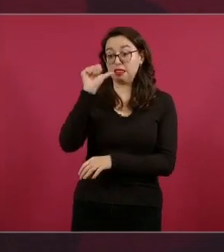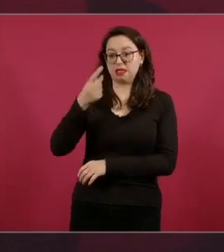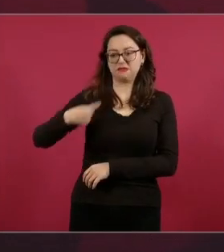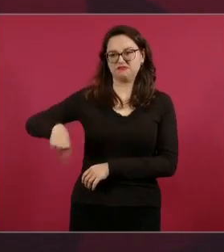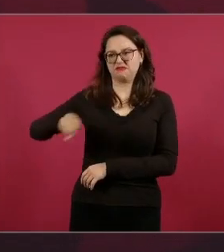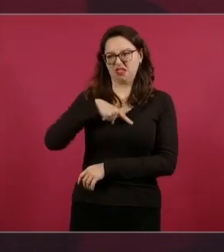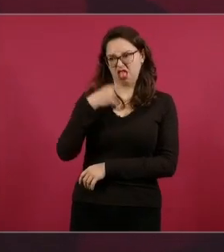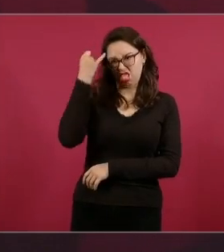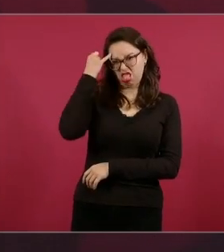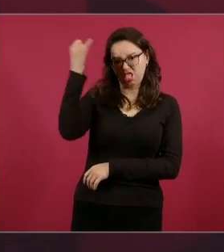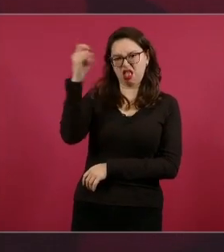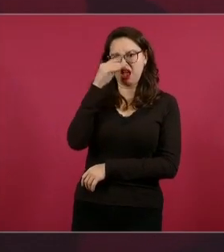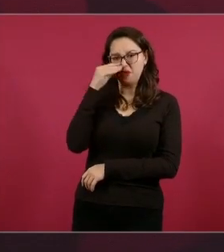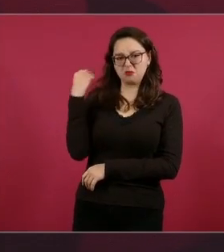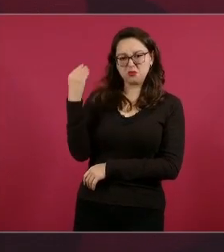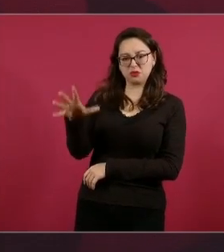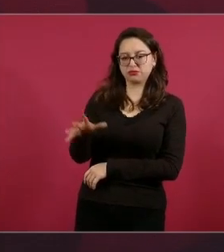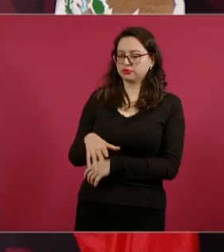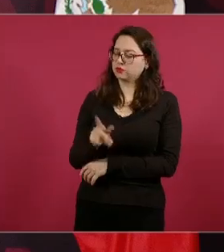inventarlos.